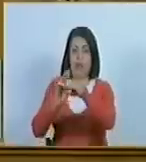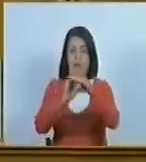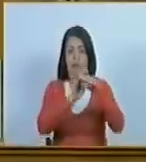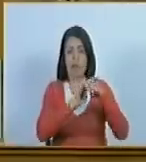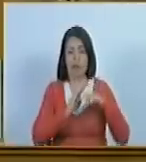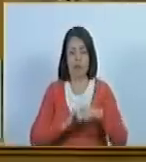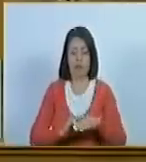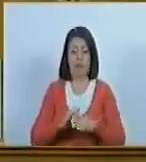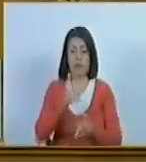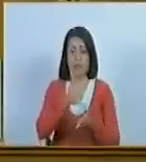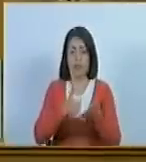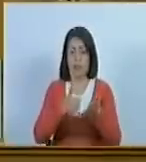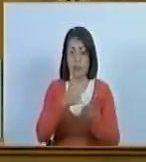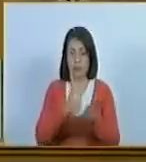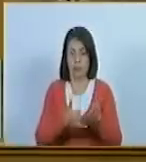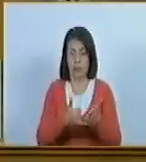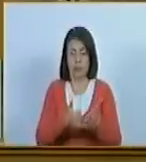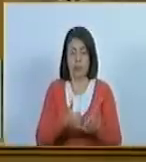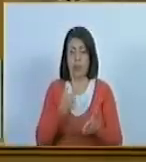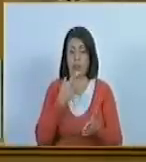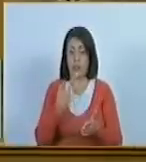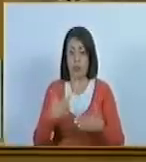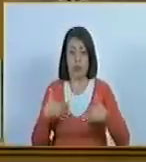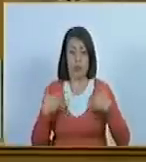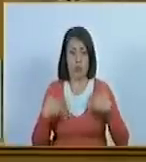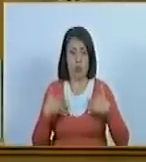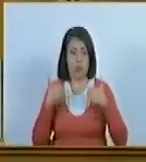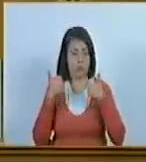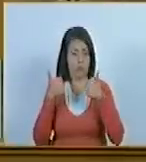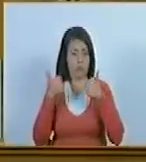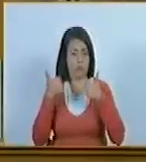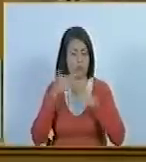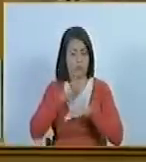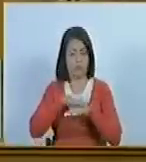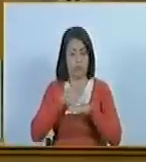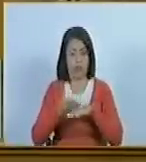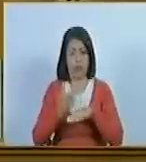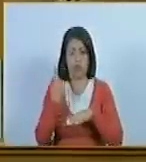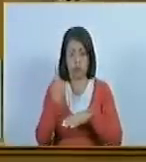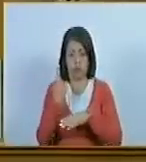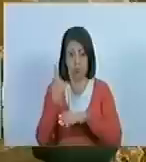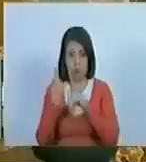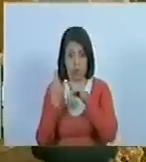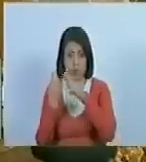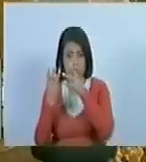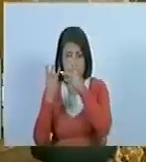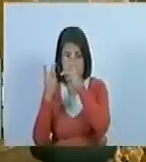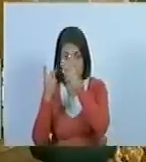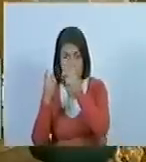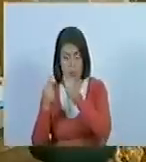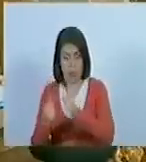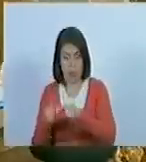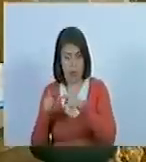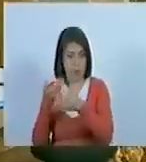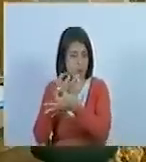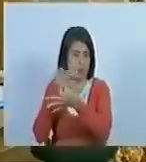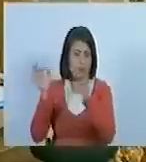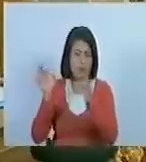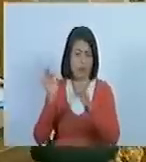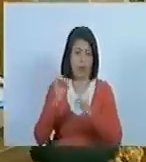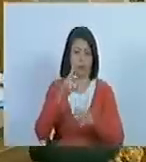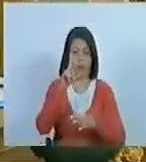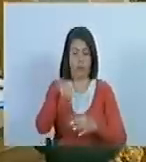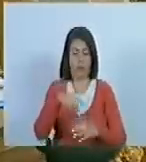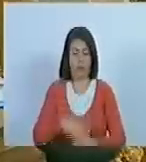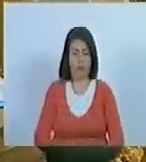convocatoria de postulaciones. Y digo muy satisfactoria porque no solamente el número fue extraordinario, sino